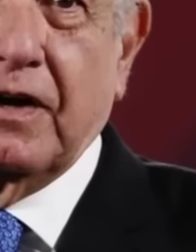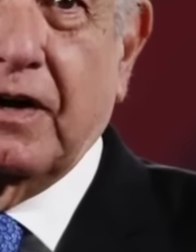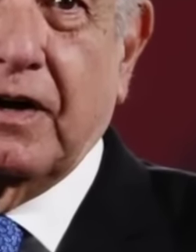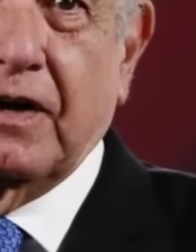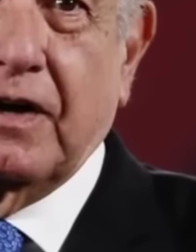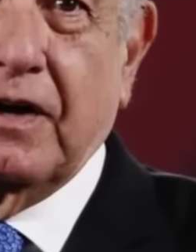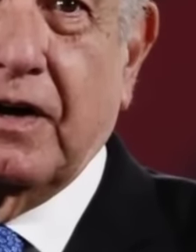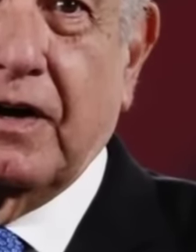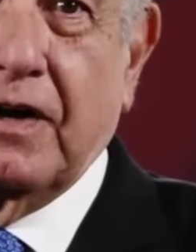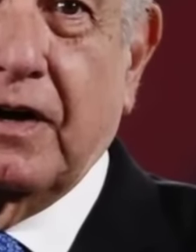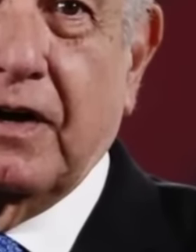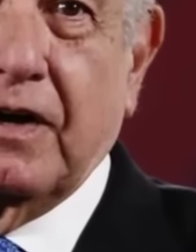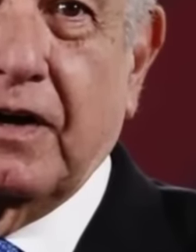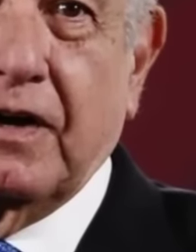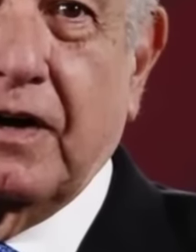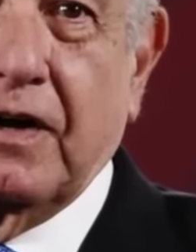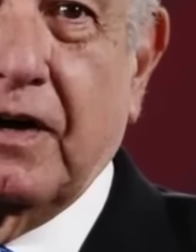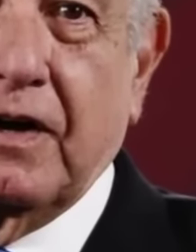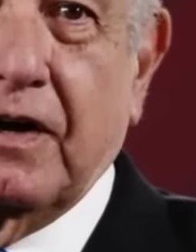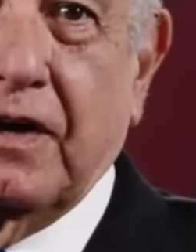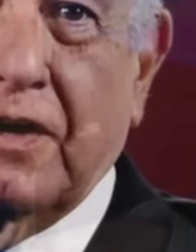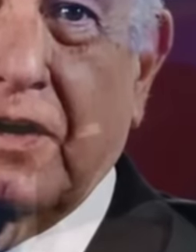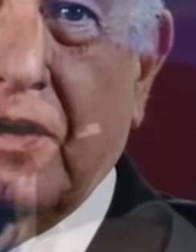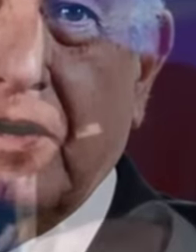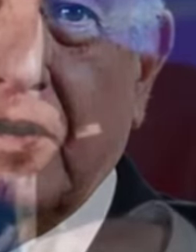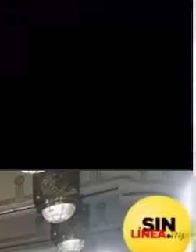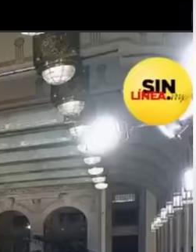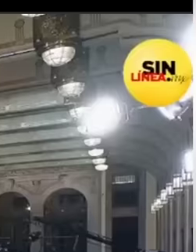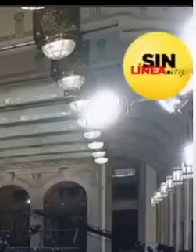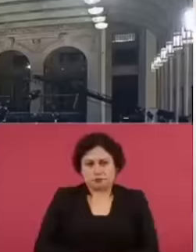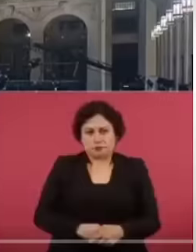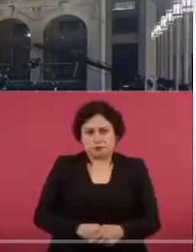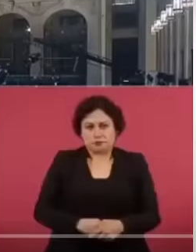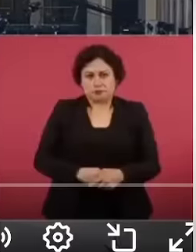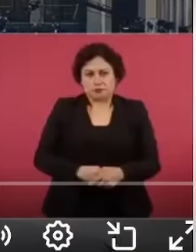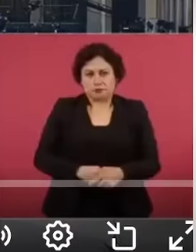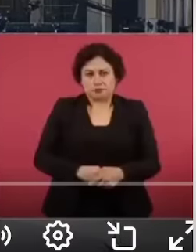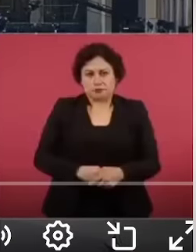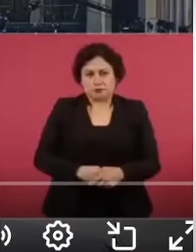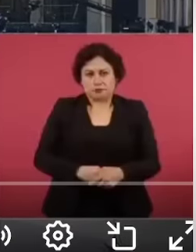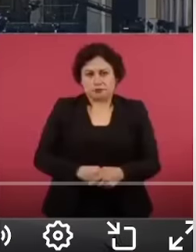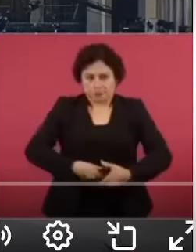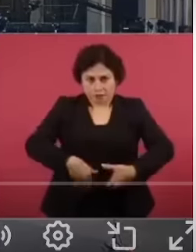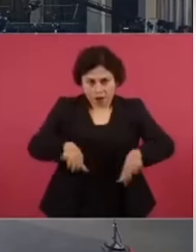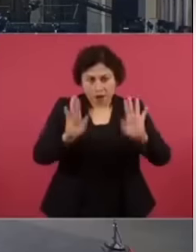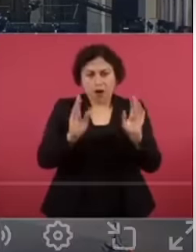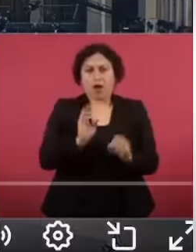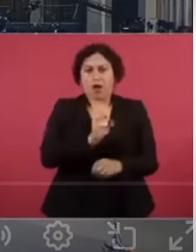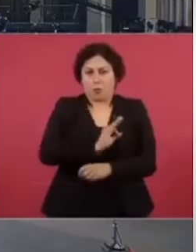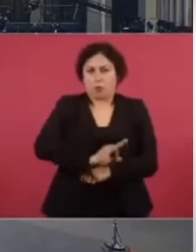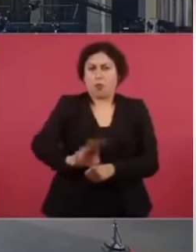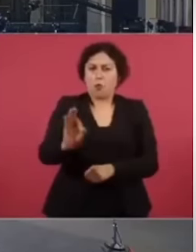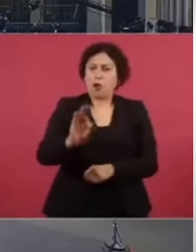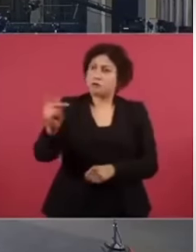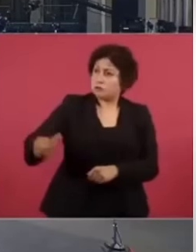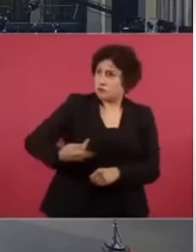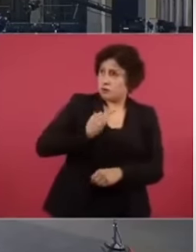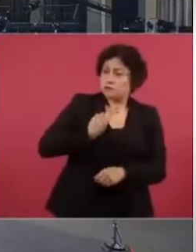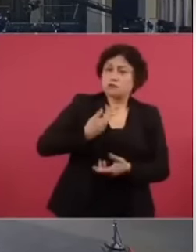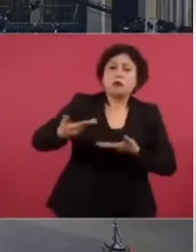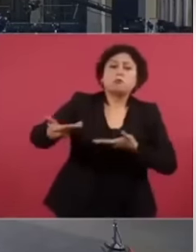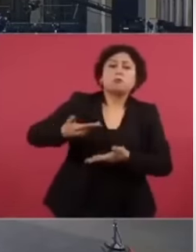miren que Joe Biden tiene muchos problemas con su propia reelección. Esto es parte de lo que mencionó. Tiene que haber,